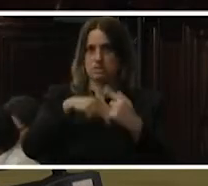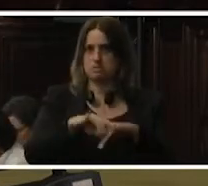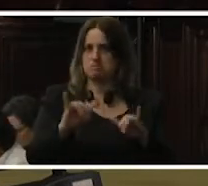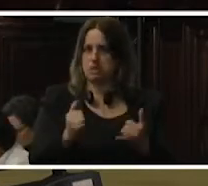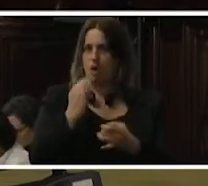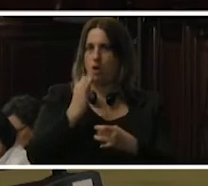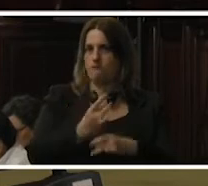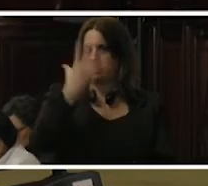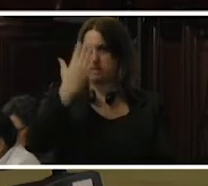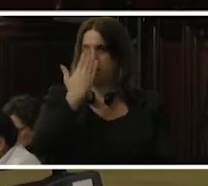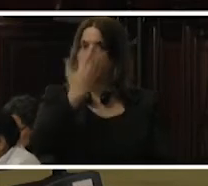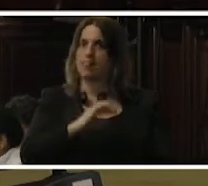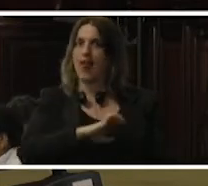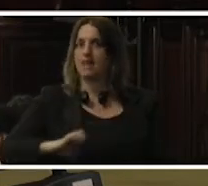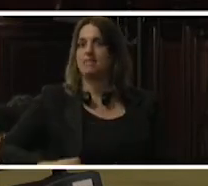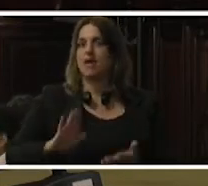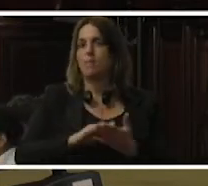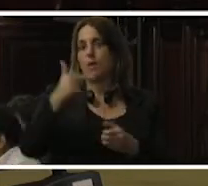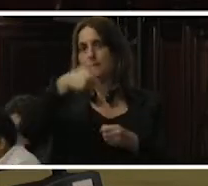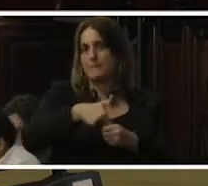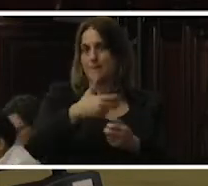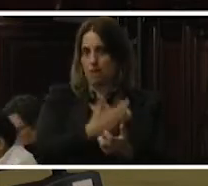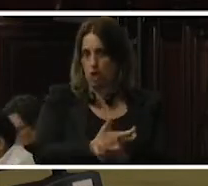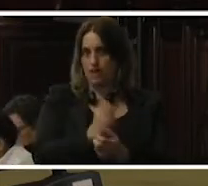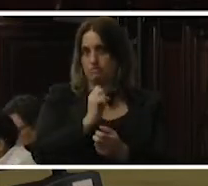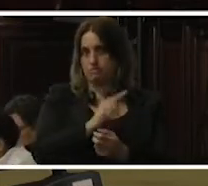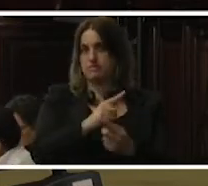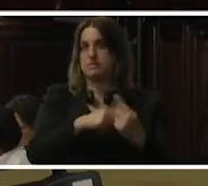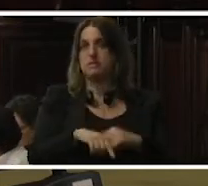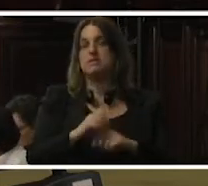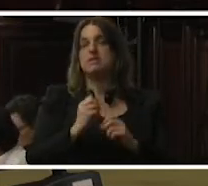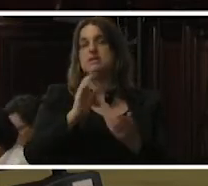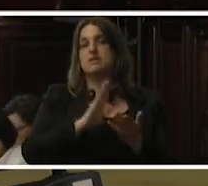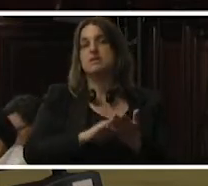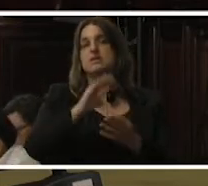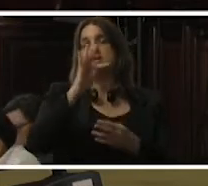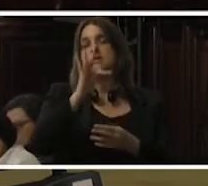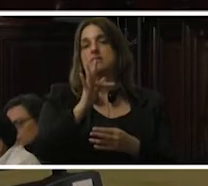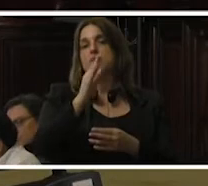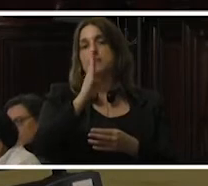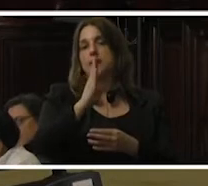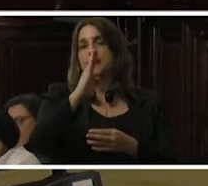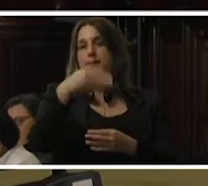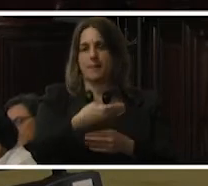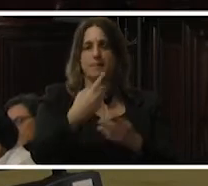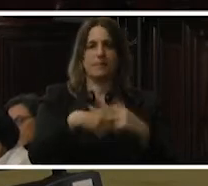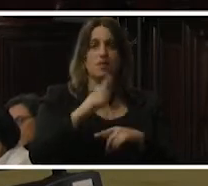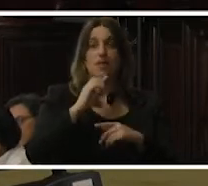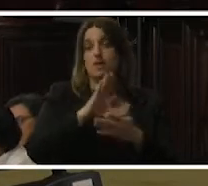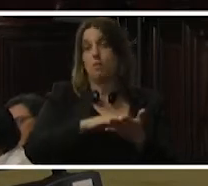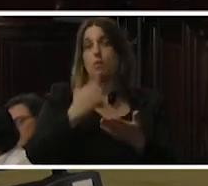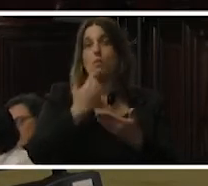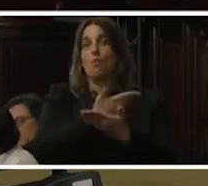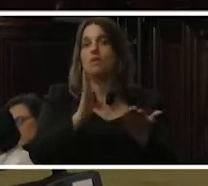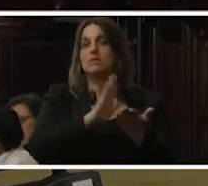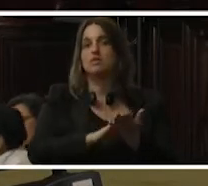el Estado por las petroleras BGP y la nacional YPFB, dados a la luz pública por el